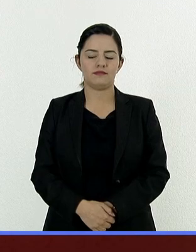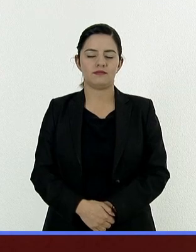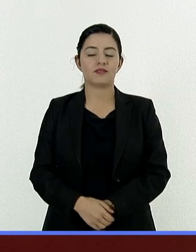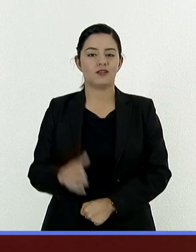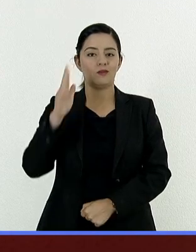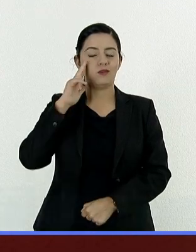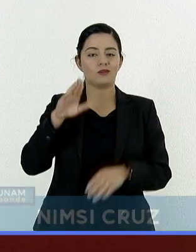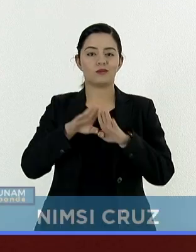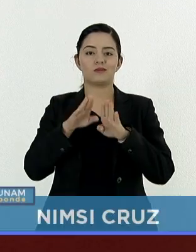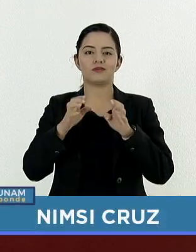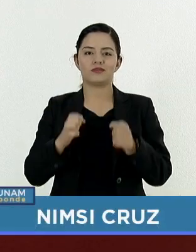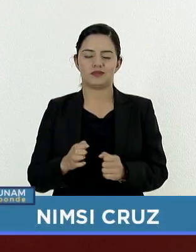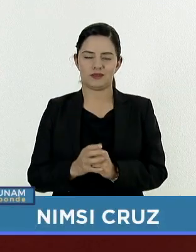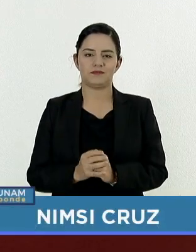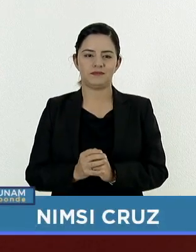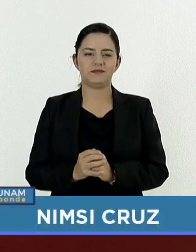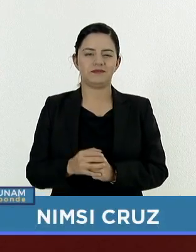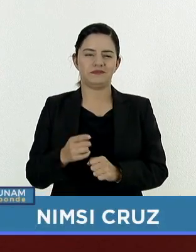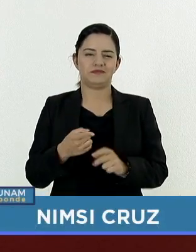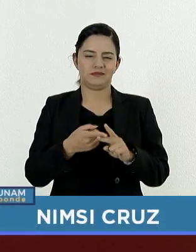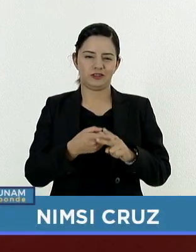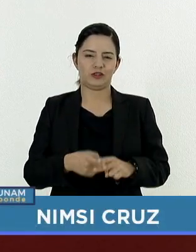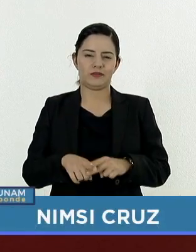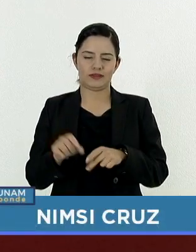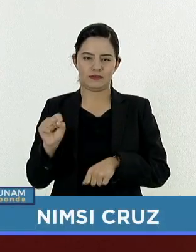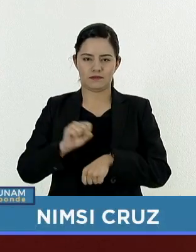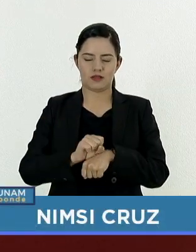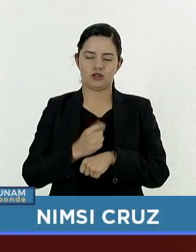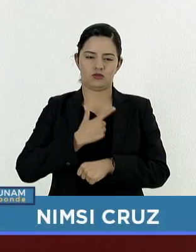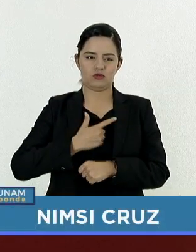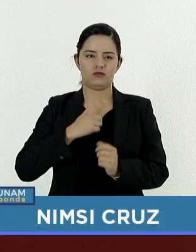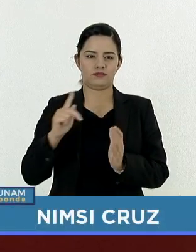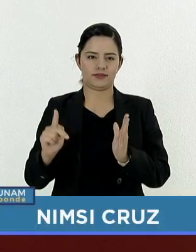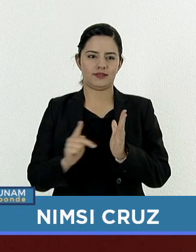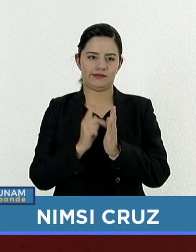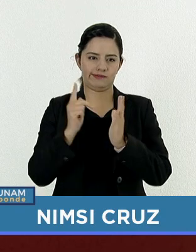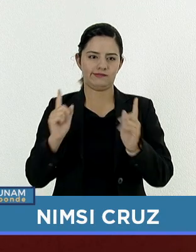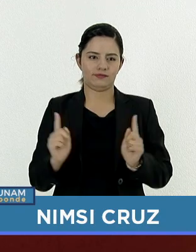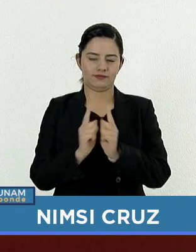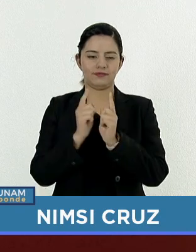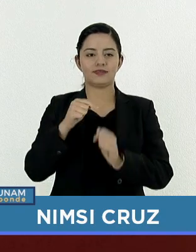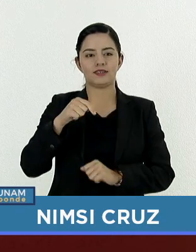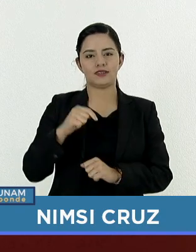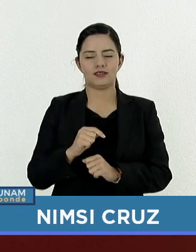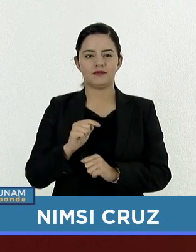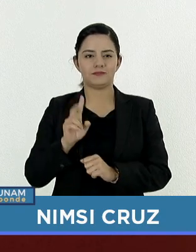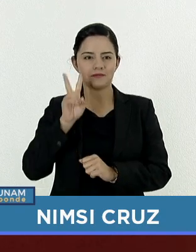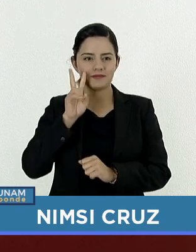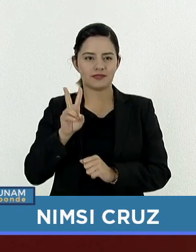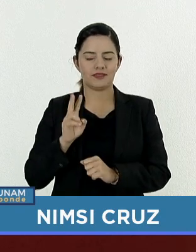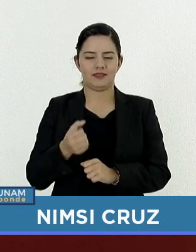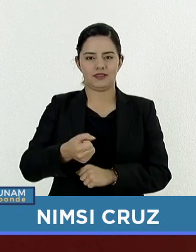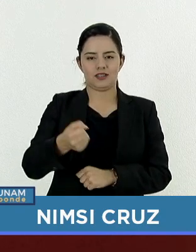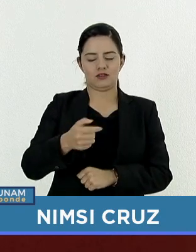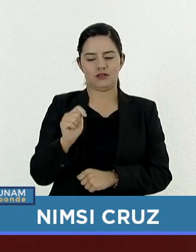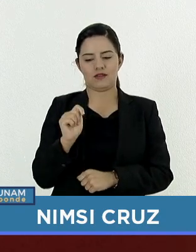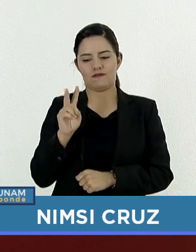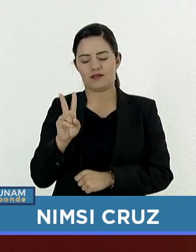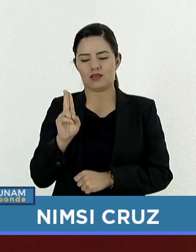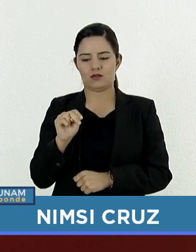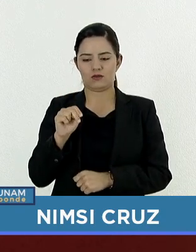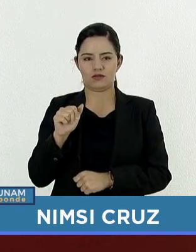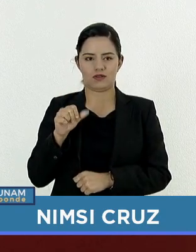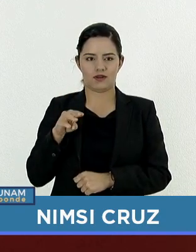Cómo están muy buen inicio de semana Qué gusto encontrarnos de nueva cuenta en este espacio universitario lo saludamos desde TV UNAM